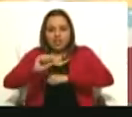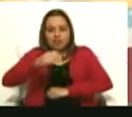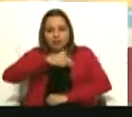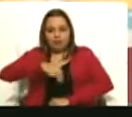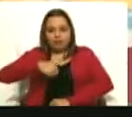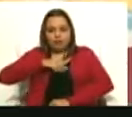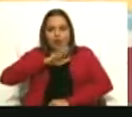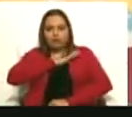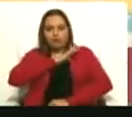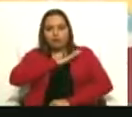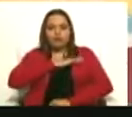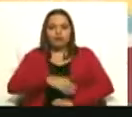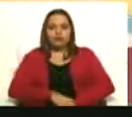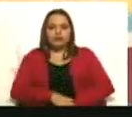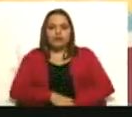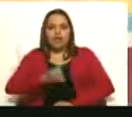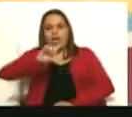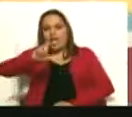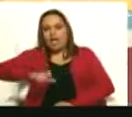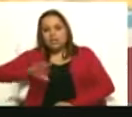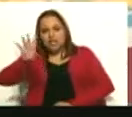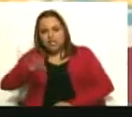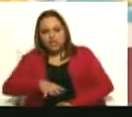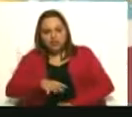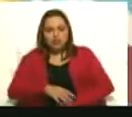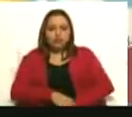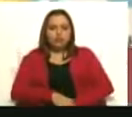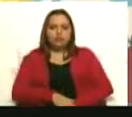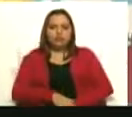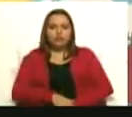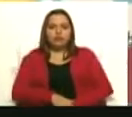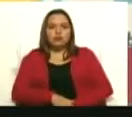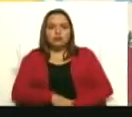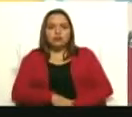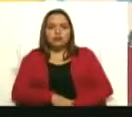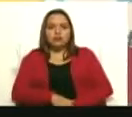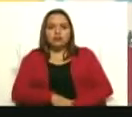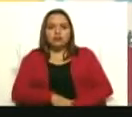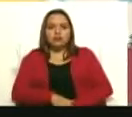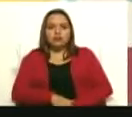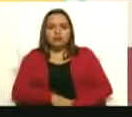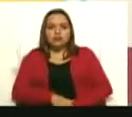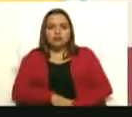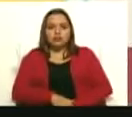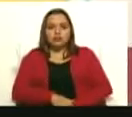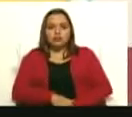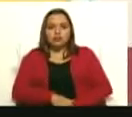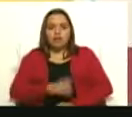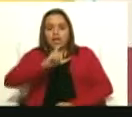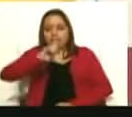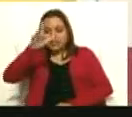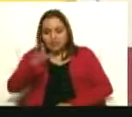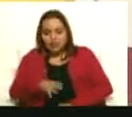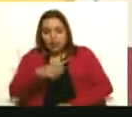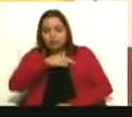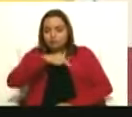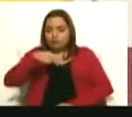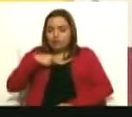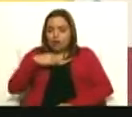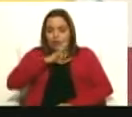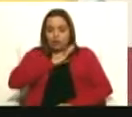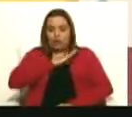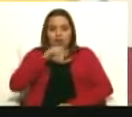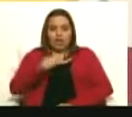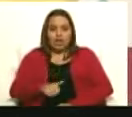nuestro. El Esequibo, el presidente. El Esequibo es nuestro presidente y aquí